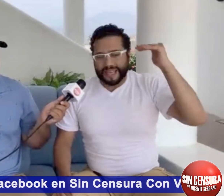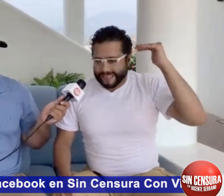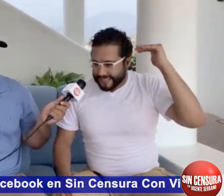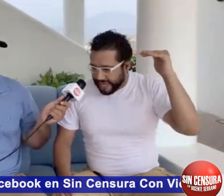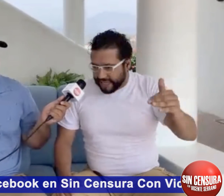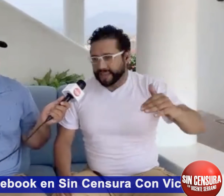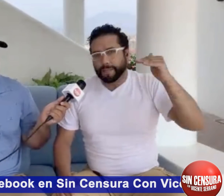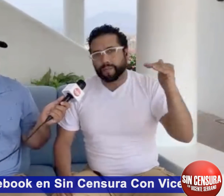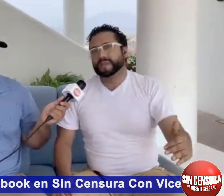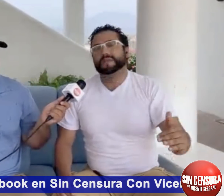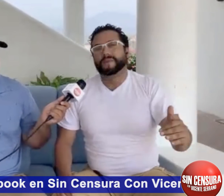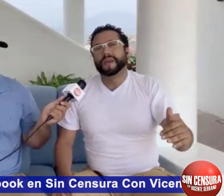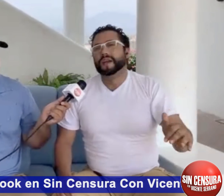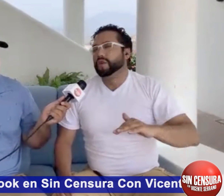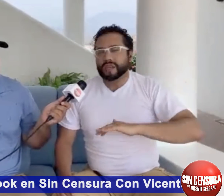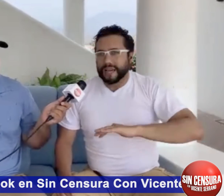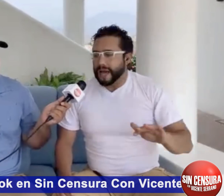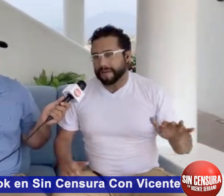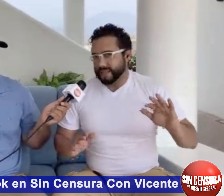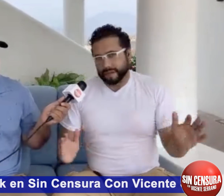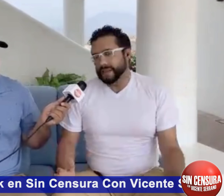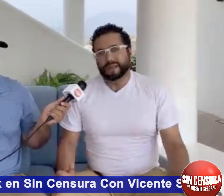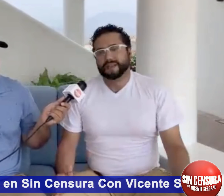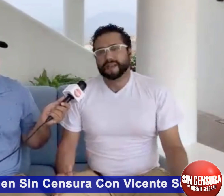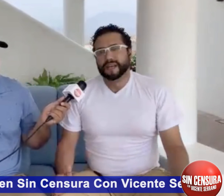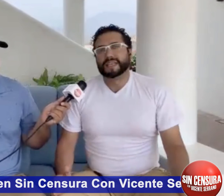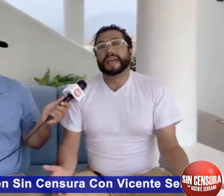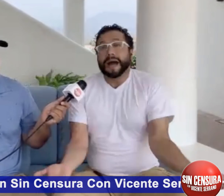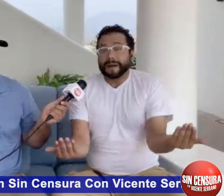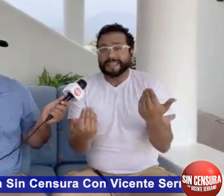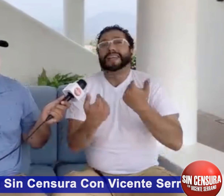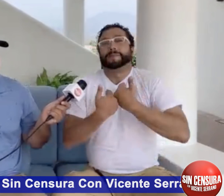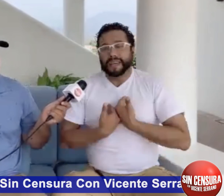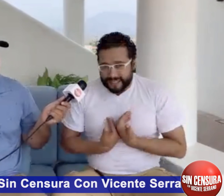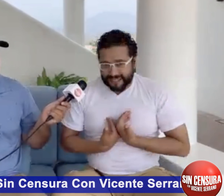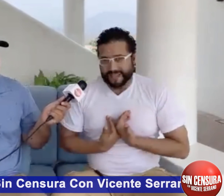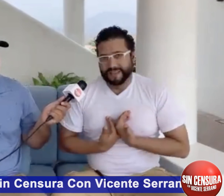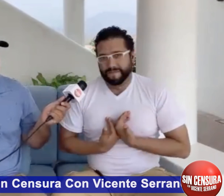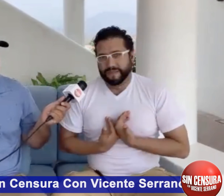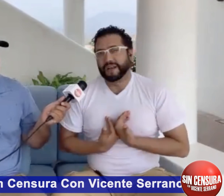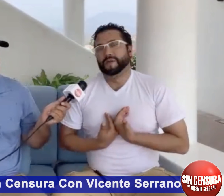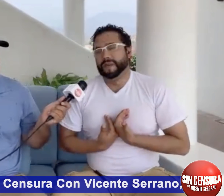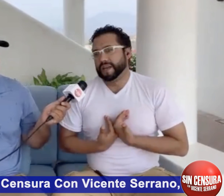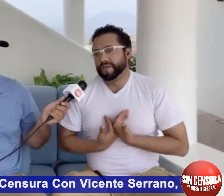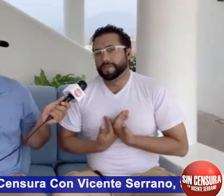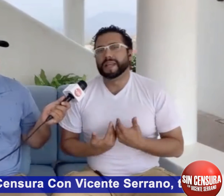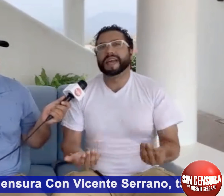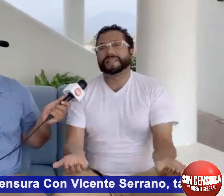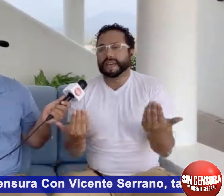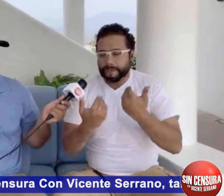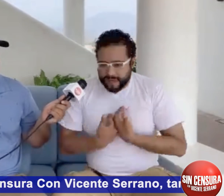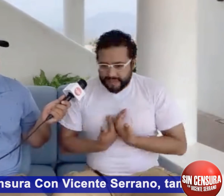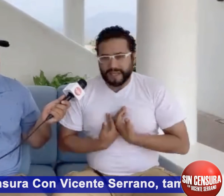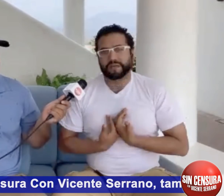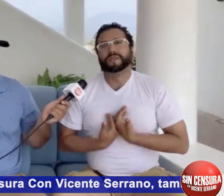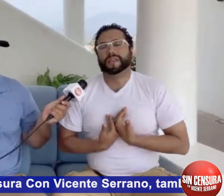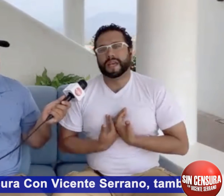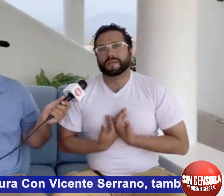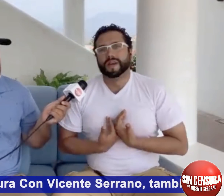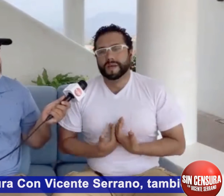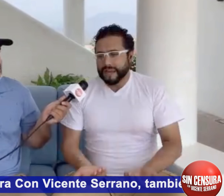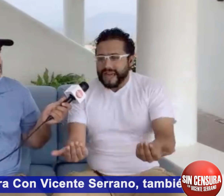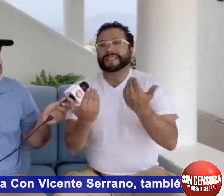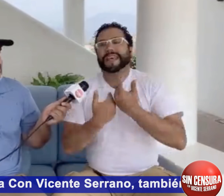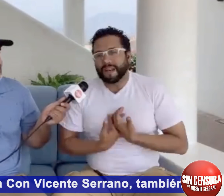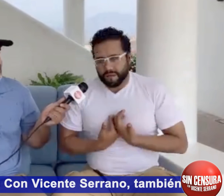un excelente puesto, no llegaba a servir, llegaba a servirse del gobierno, venía a servirse con